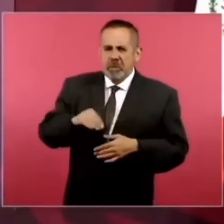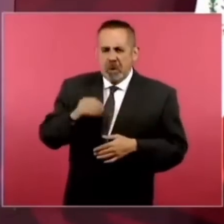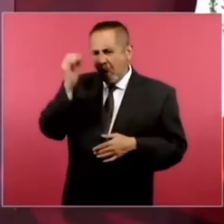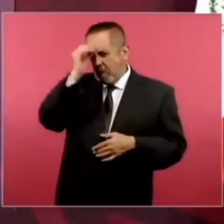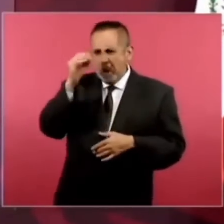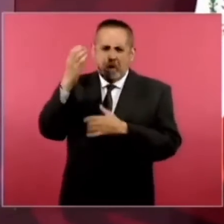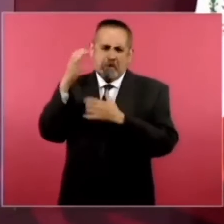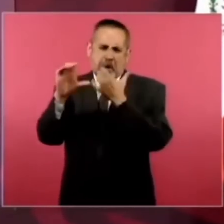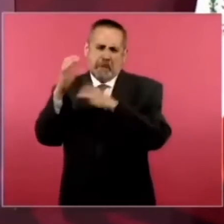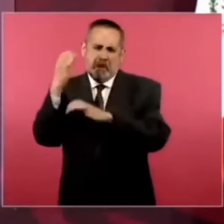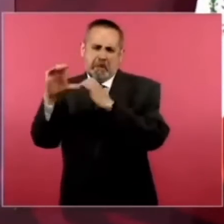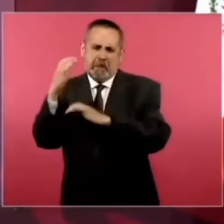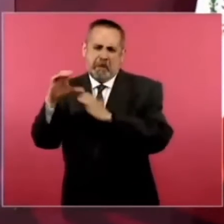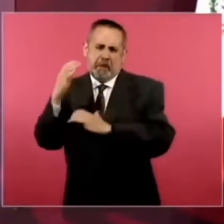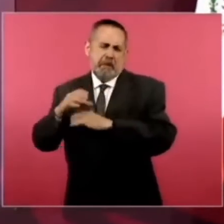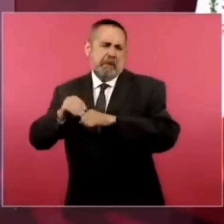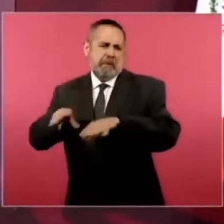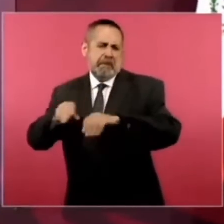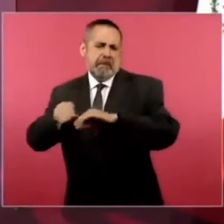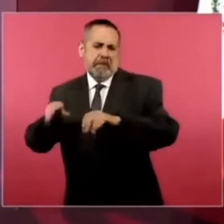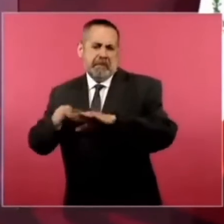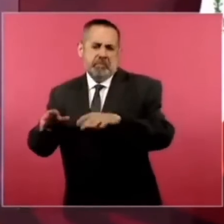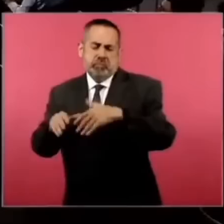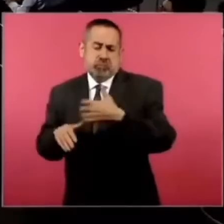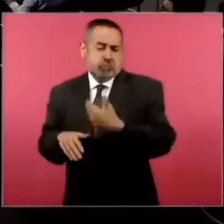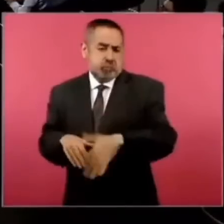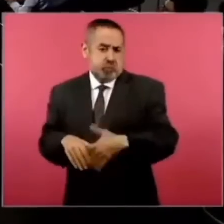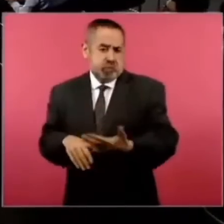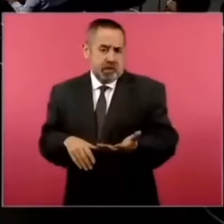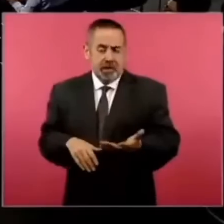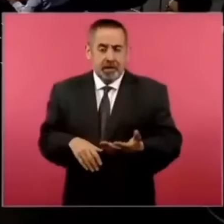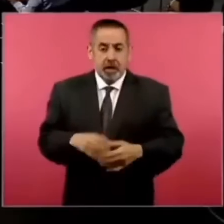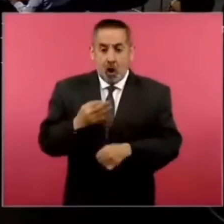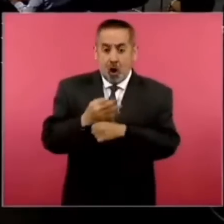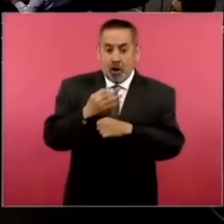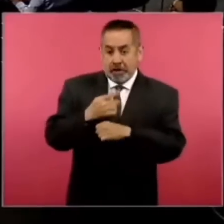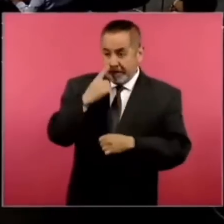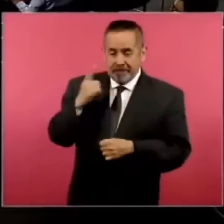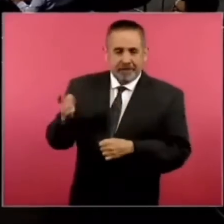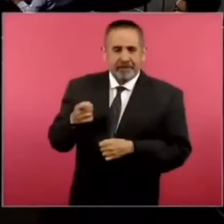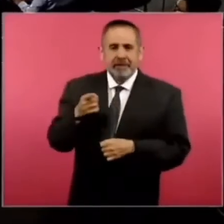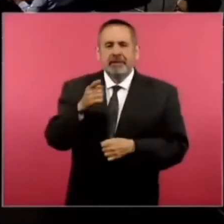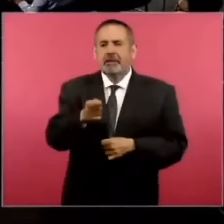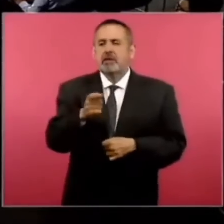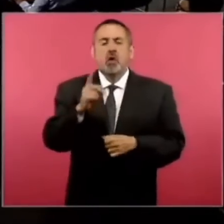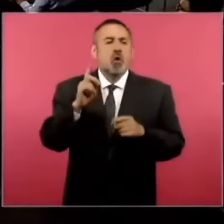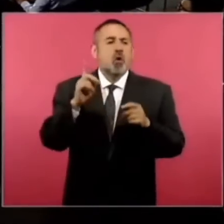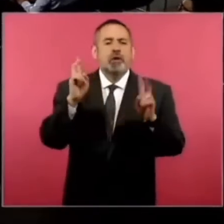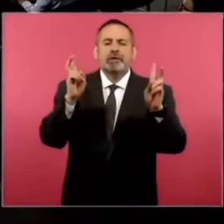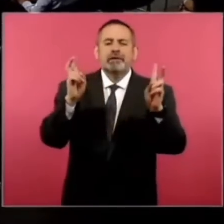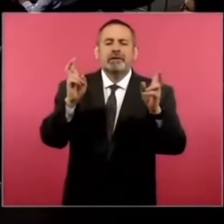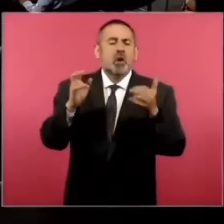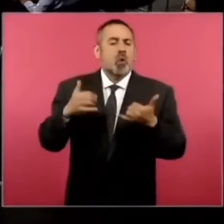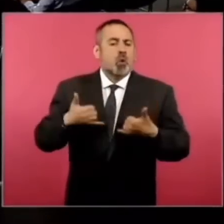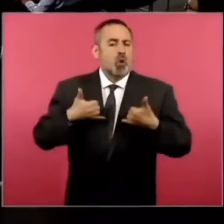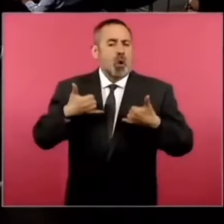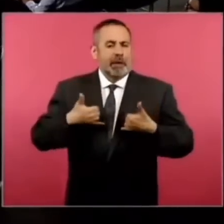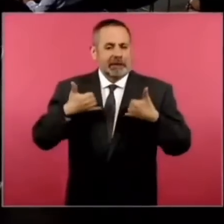Hoy vamos a ver cómo uno de estos jóvenes que